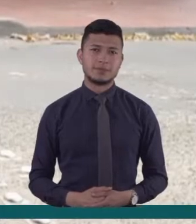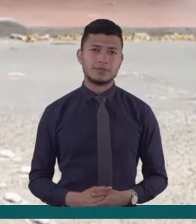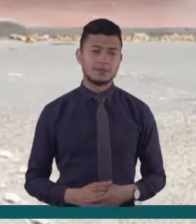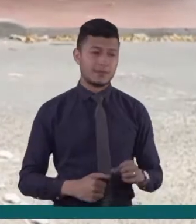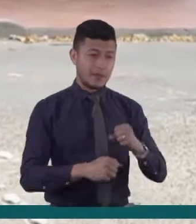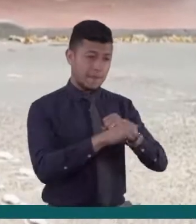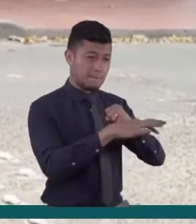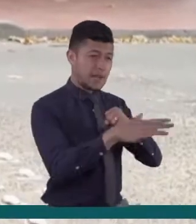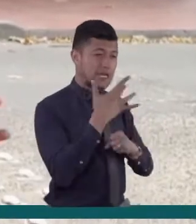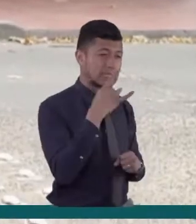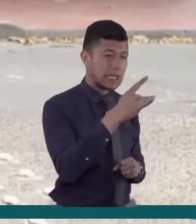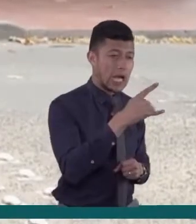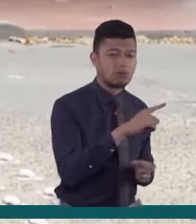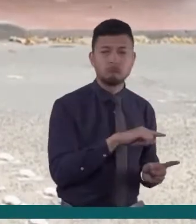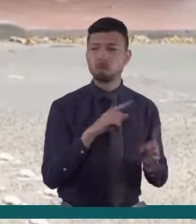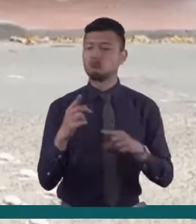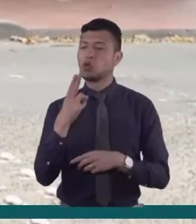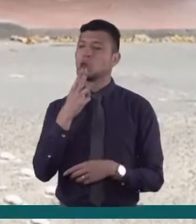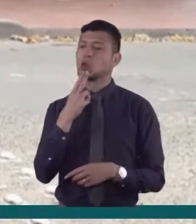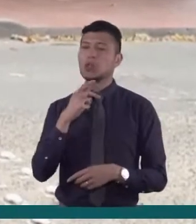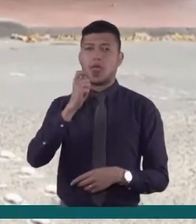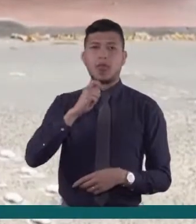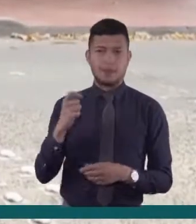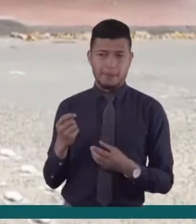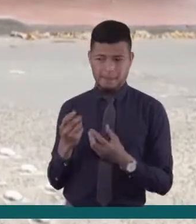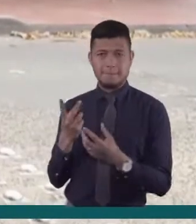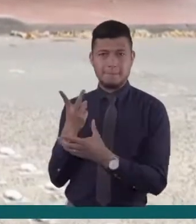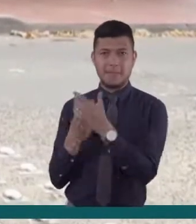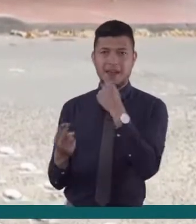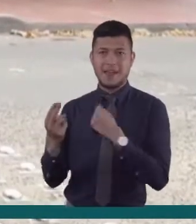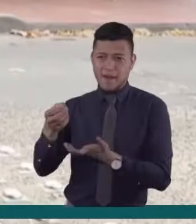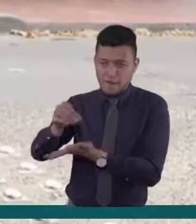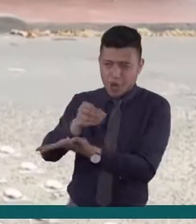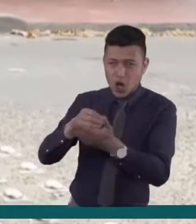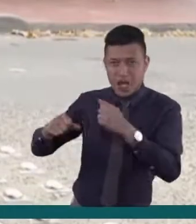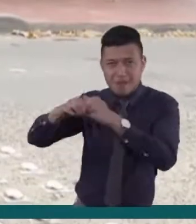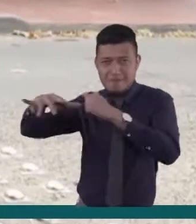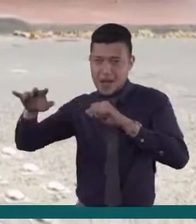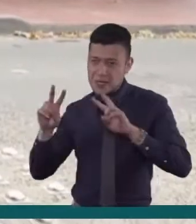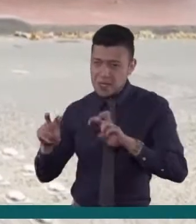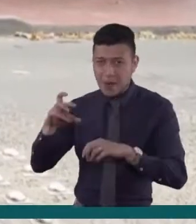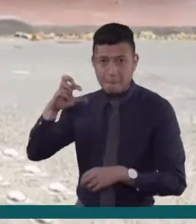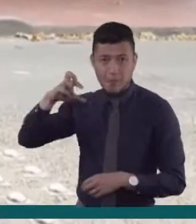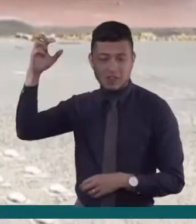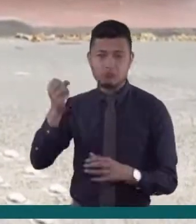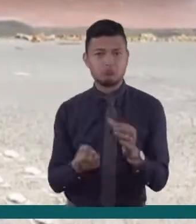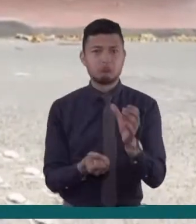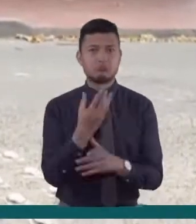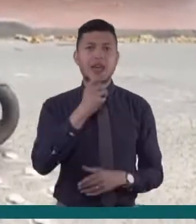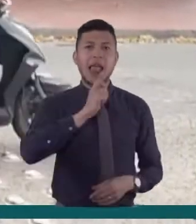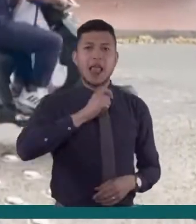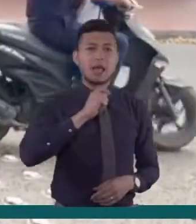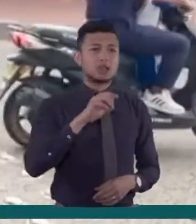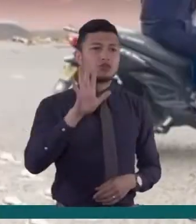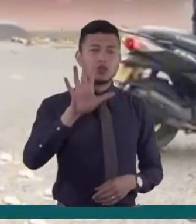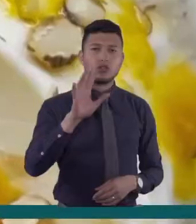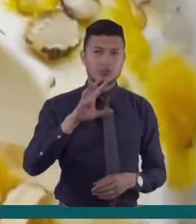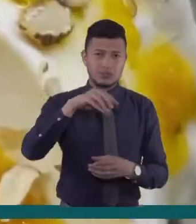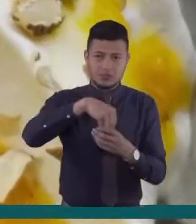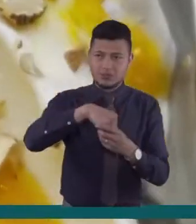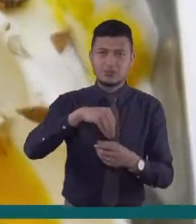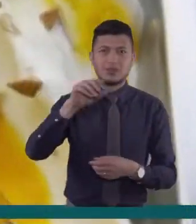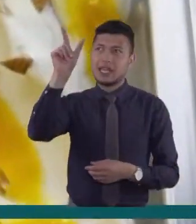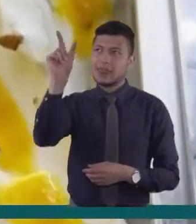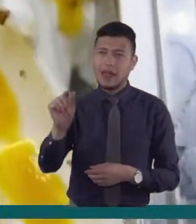Pasar de la sal del mar al dulce de los helados fue lo que hizo una pareja de biólogos marinos, quienes crearon unos helados italianos muy particulares.